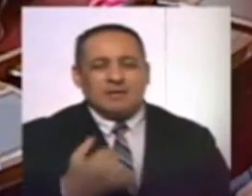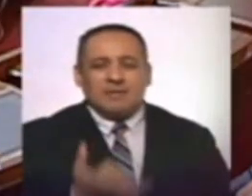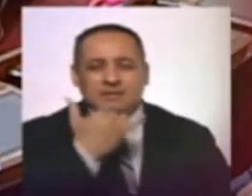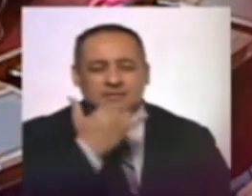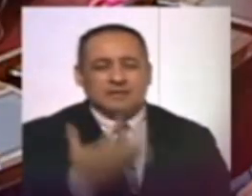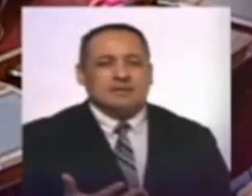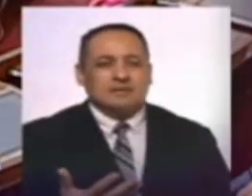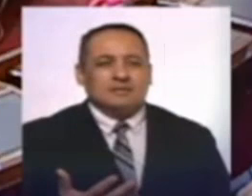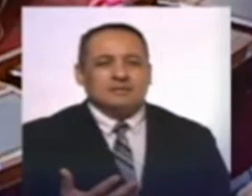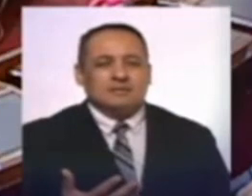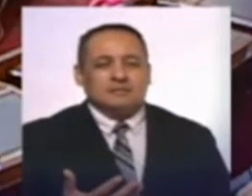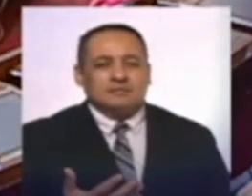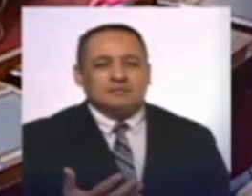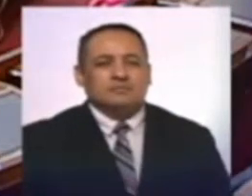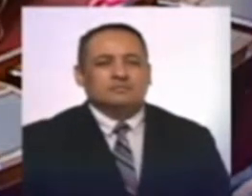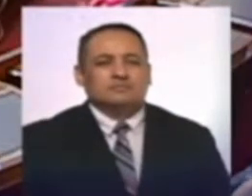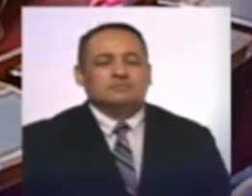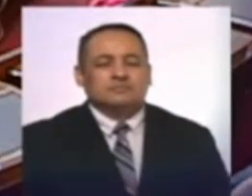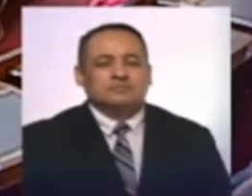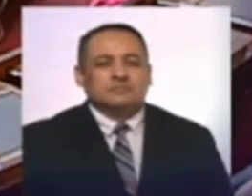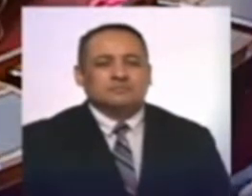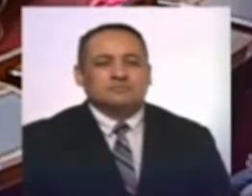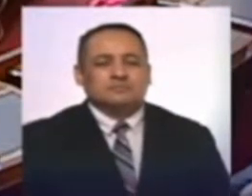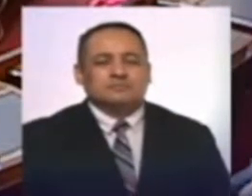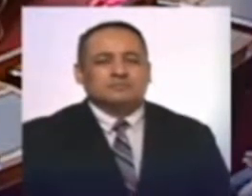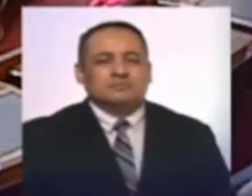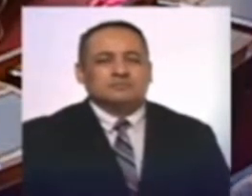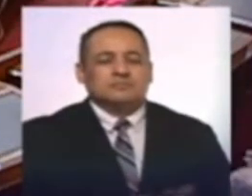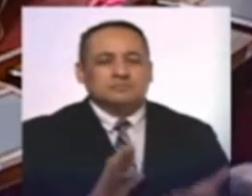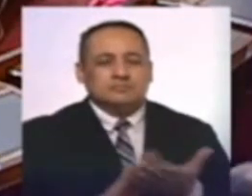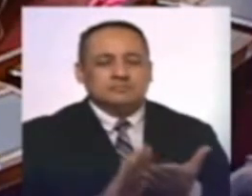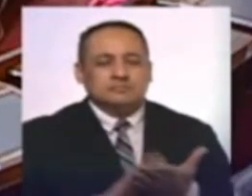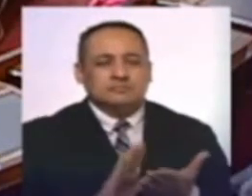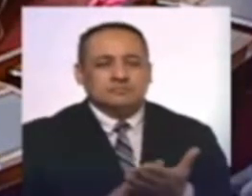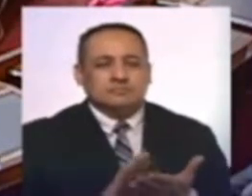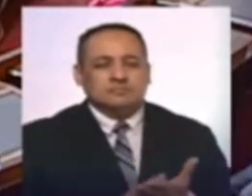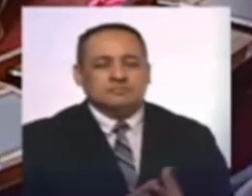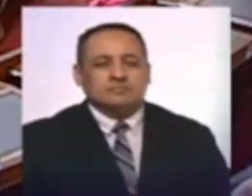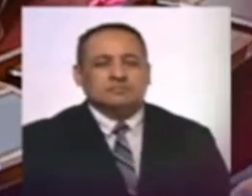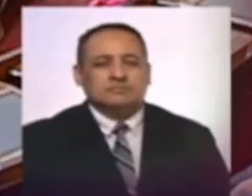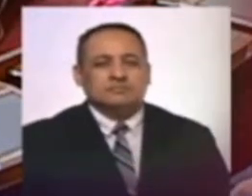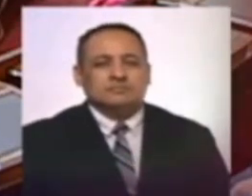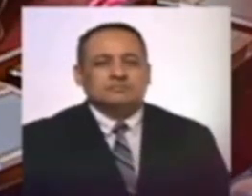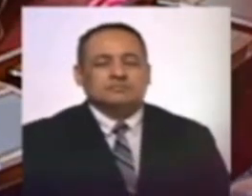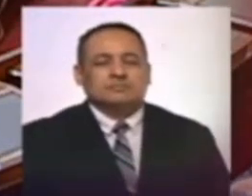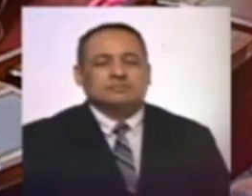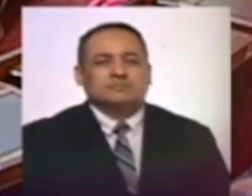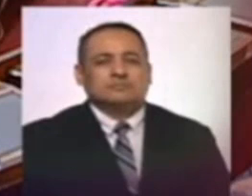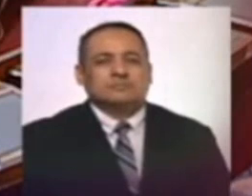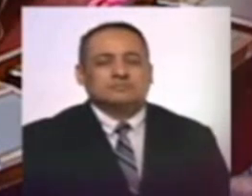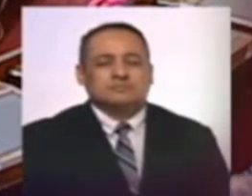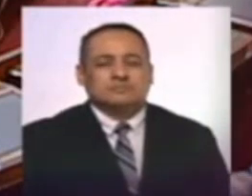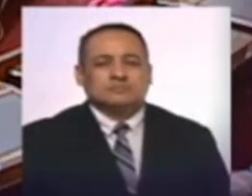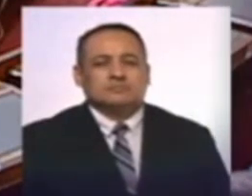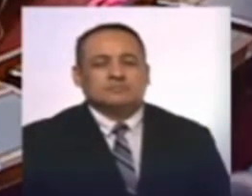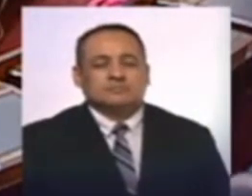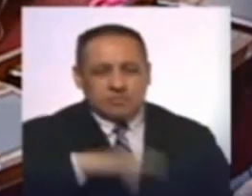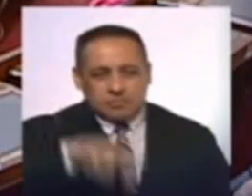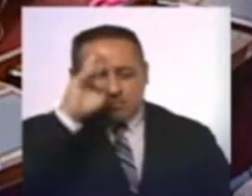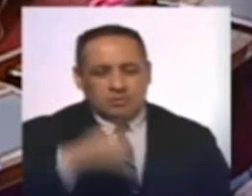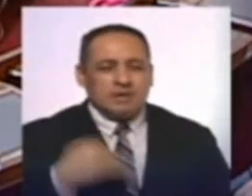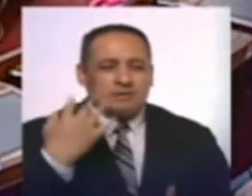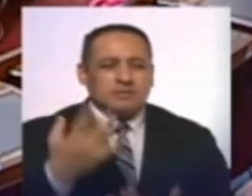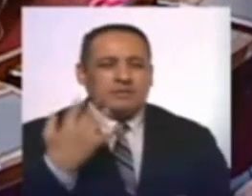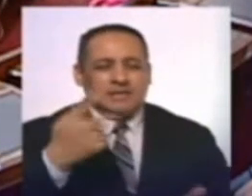poder compartir juntos esta reflexión y este reto. Finalmente, la